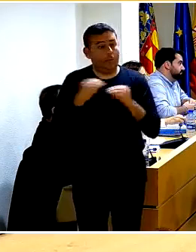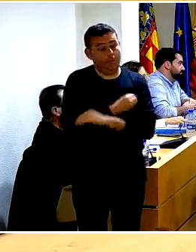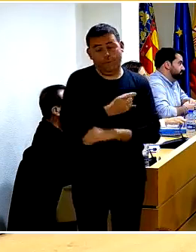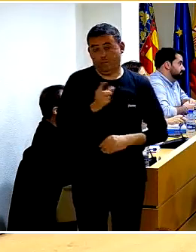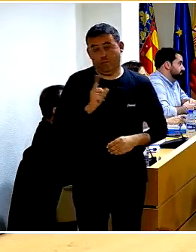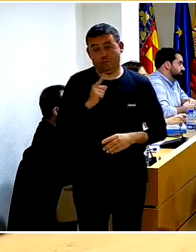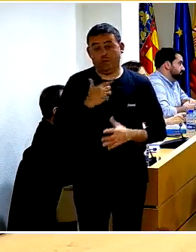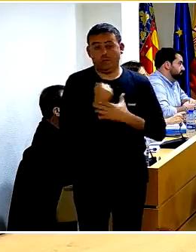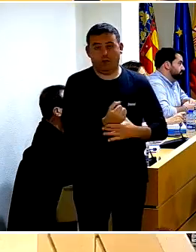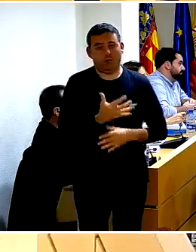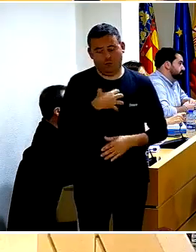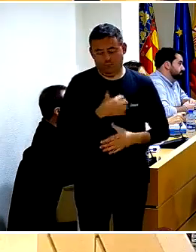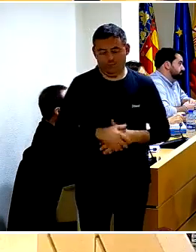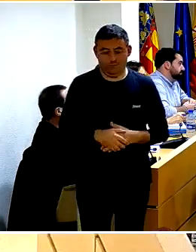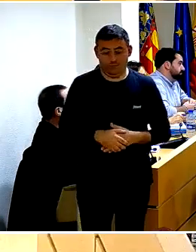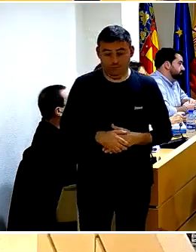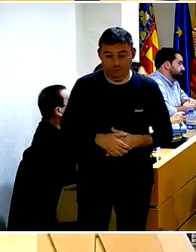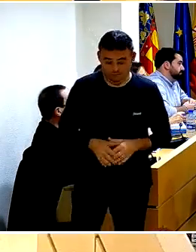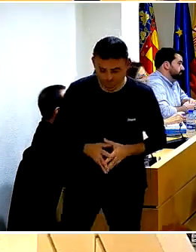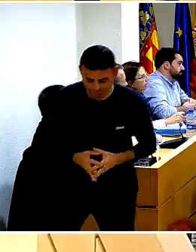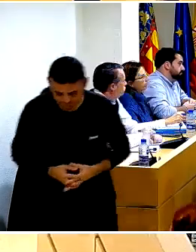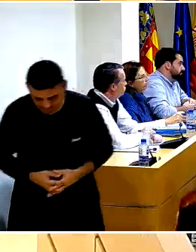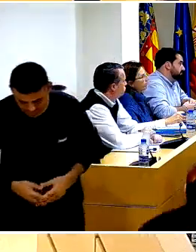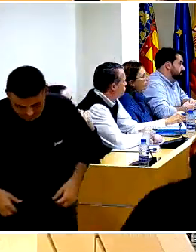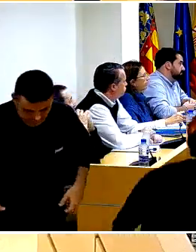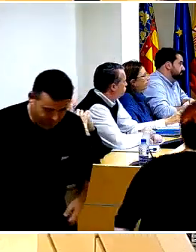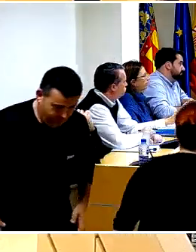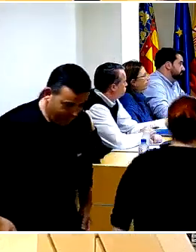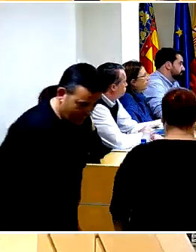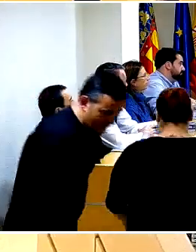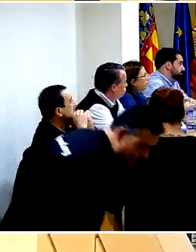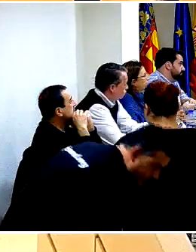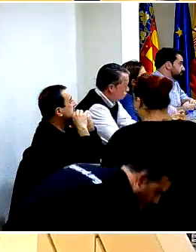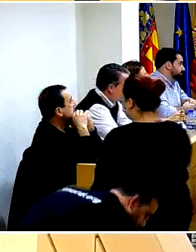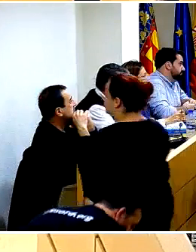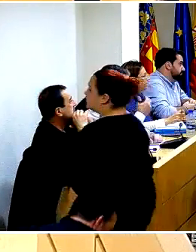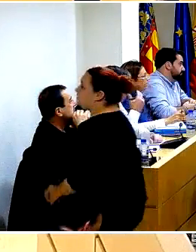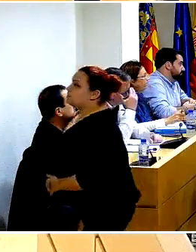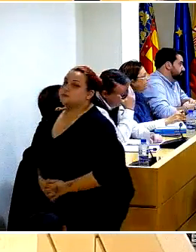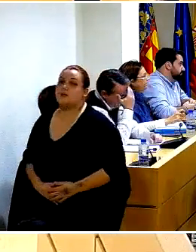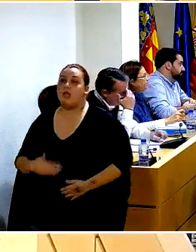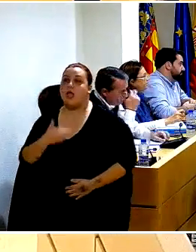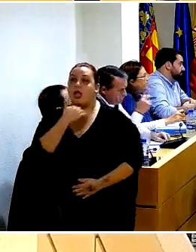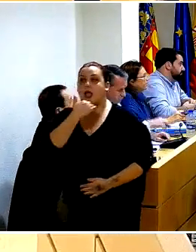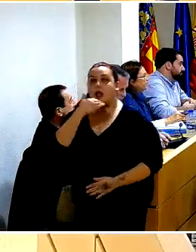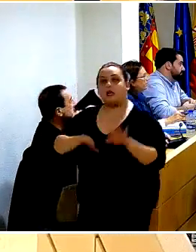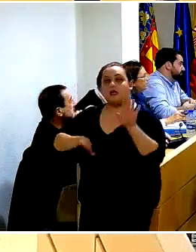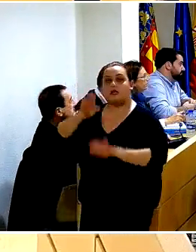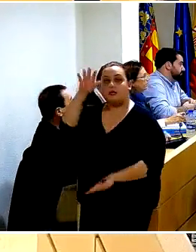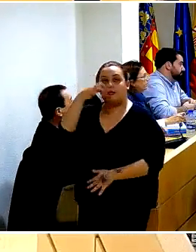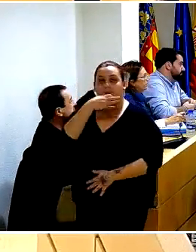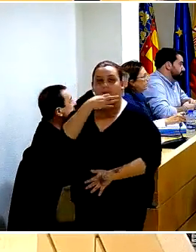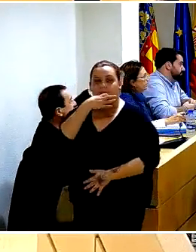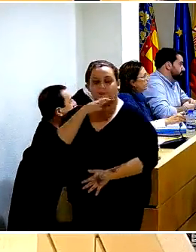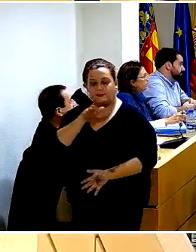Vale, ¿alguna otra parábola? ¿Alguna otra parábola? Ven. ¿Alguna? Sí, vale, pues Peval, para tancar. Sí,